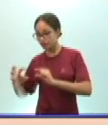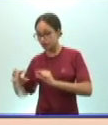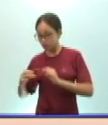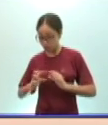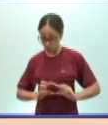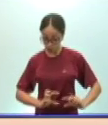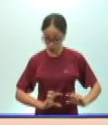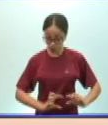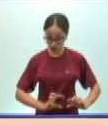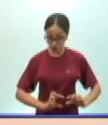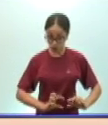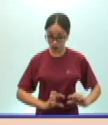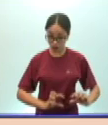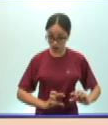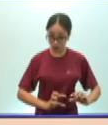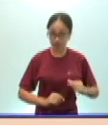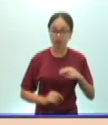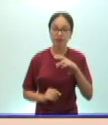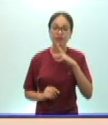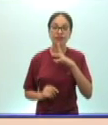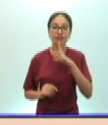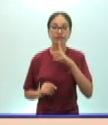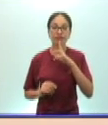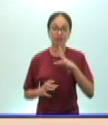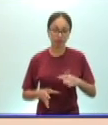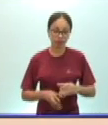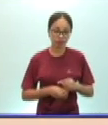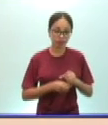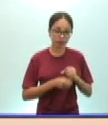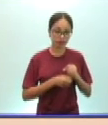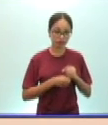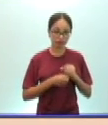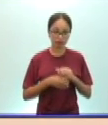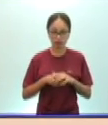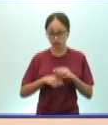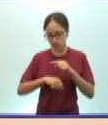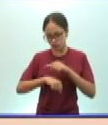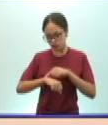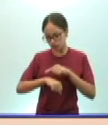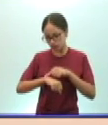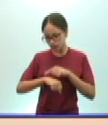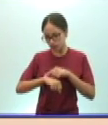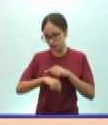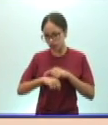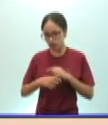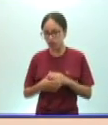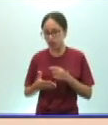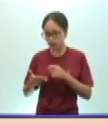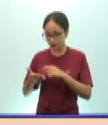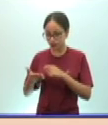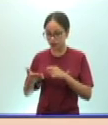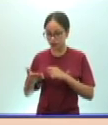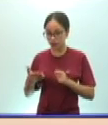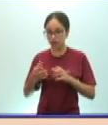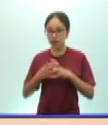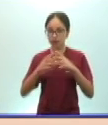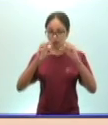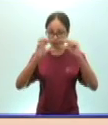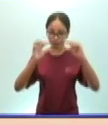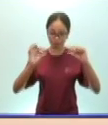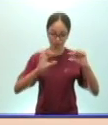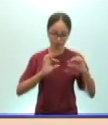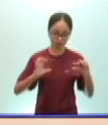abajo ponemos la sustancia que se recoge. Les doy unos segundos para que puedan copiar este diagrama de flujo.